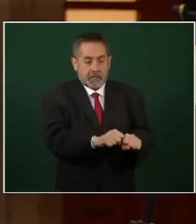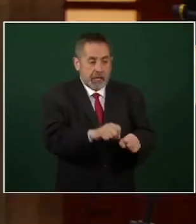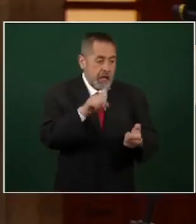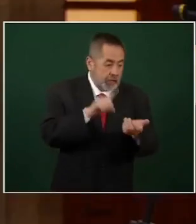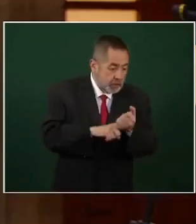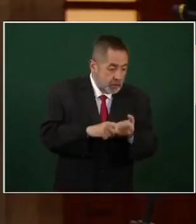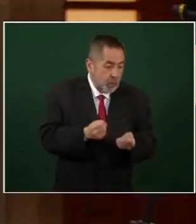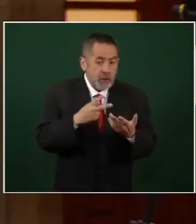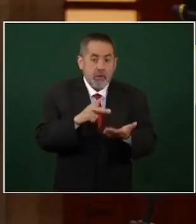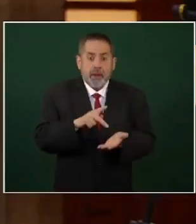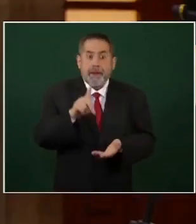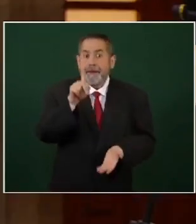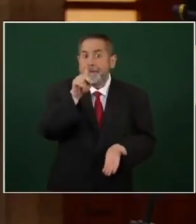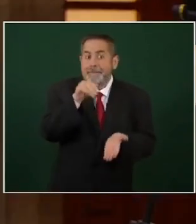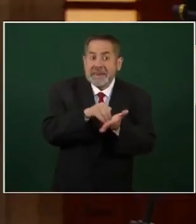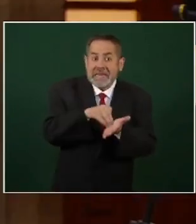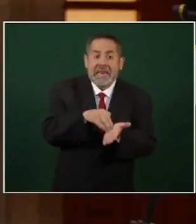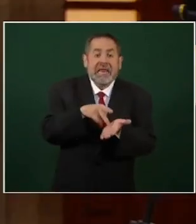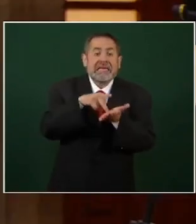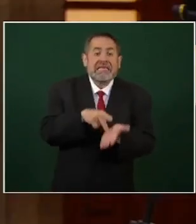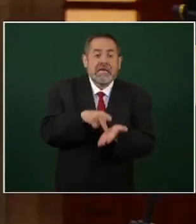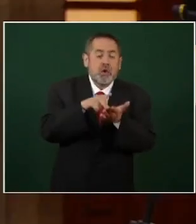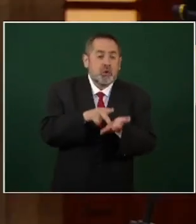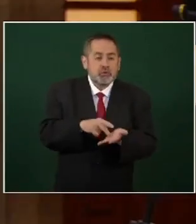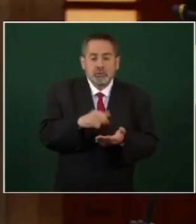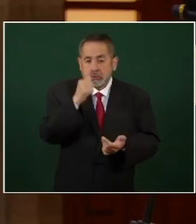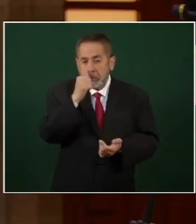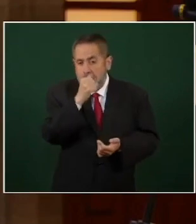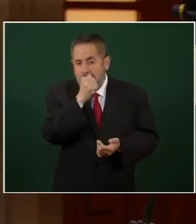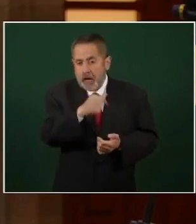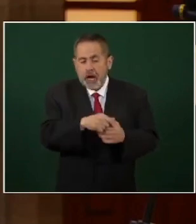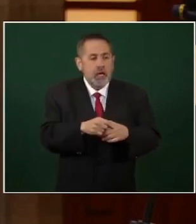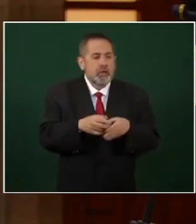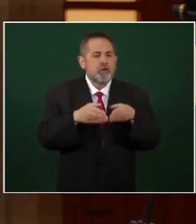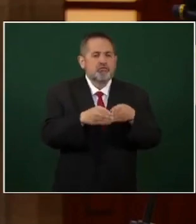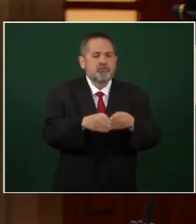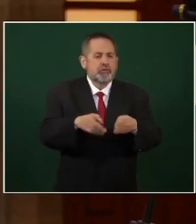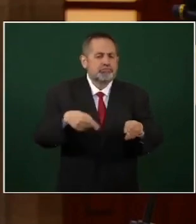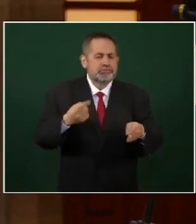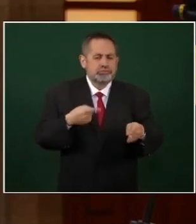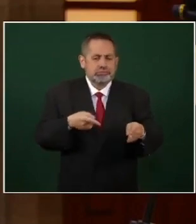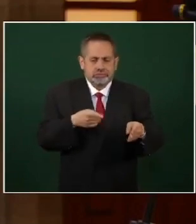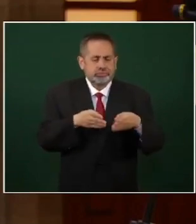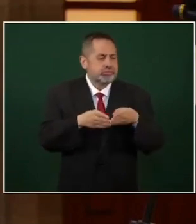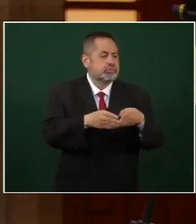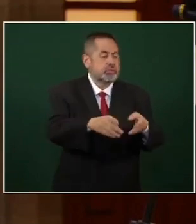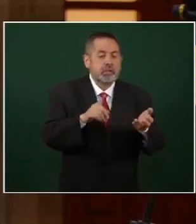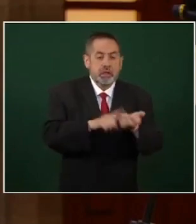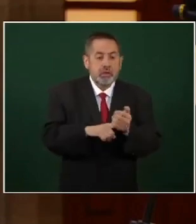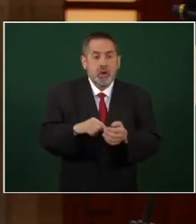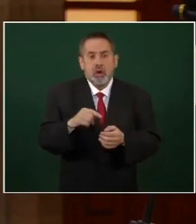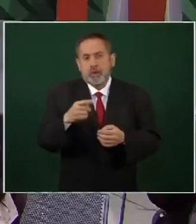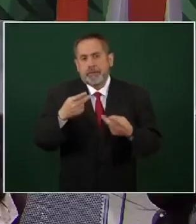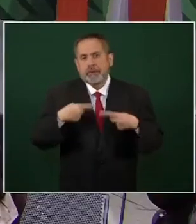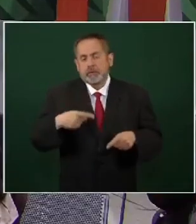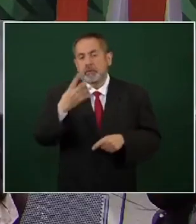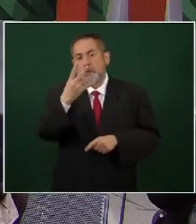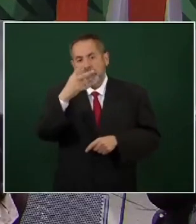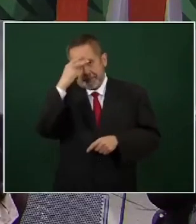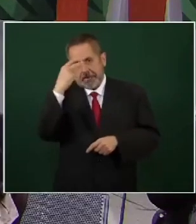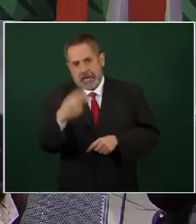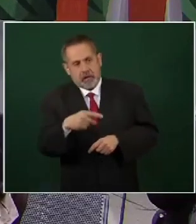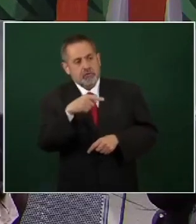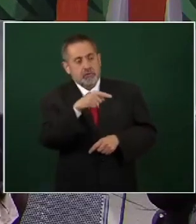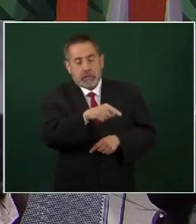estimado de 1.000 kilogramos de cocaína, un motor fuera de borda. Aquí los tripulantes eran 4 mexicanos.